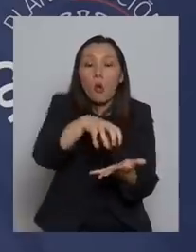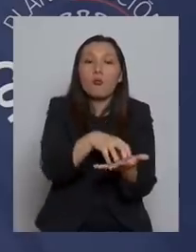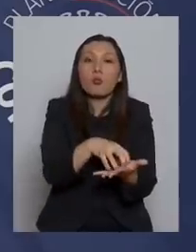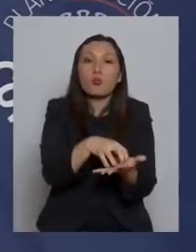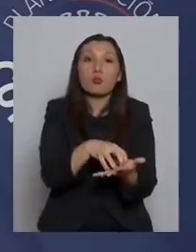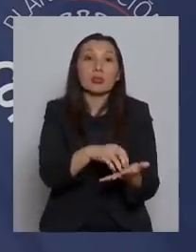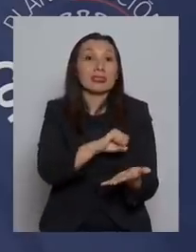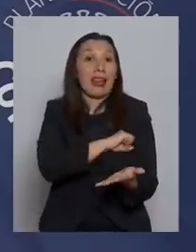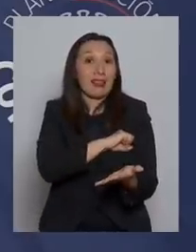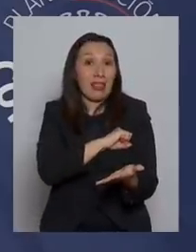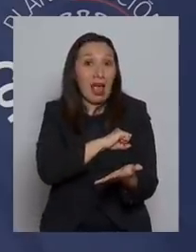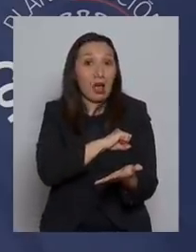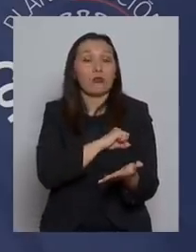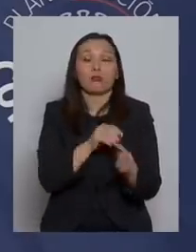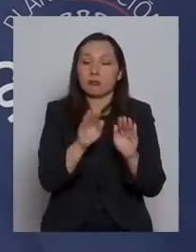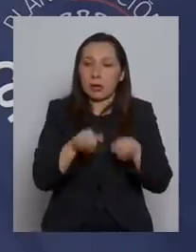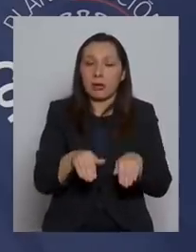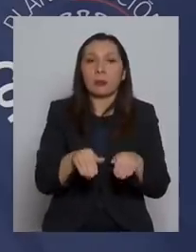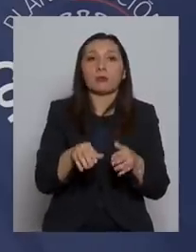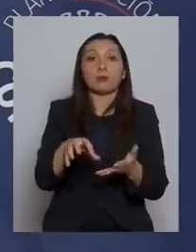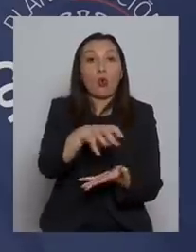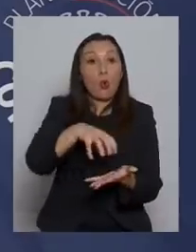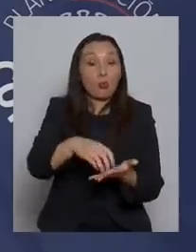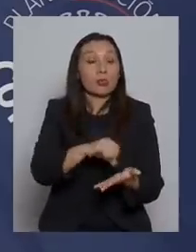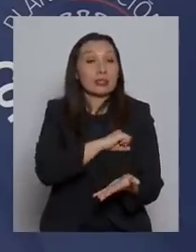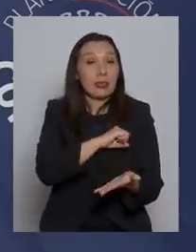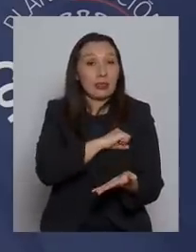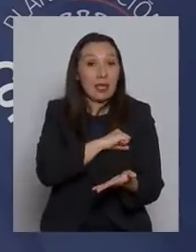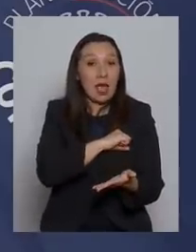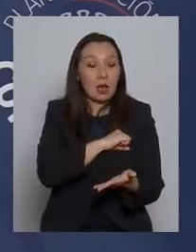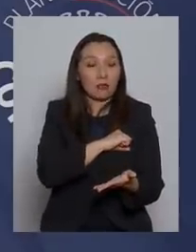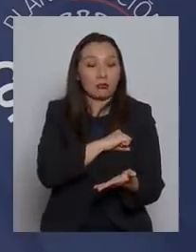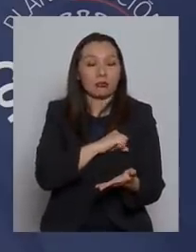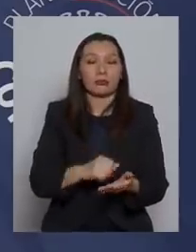de Santiago. La comuna de Santiago,